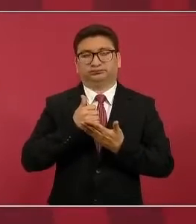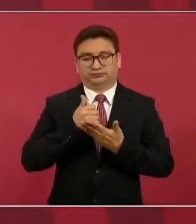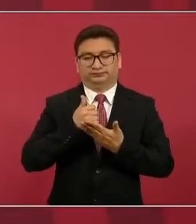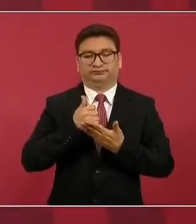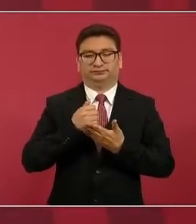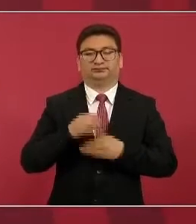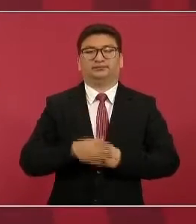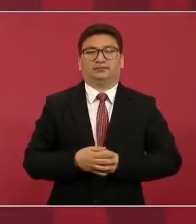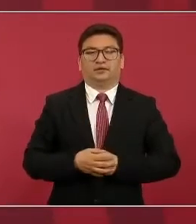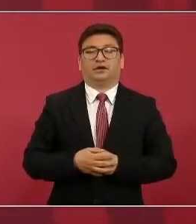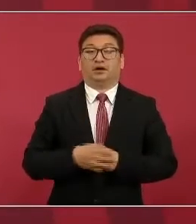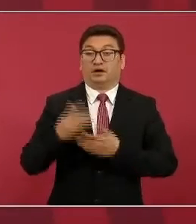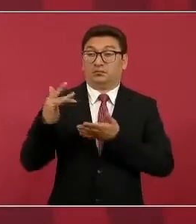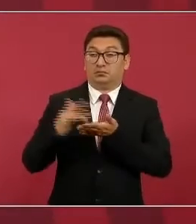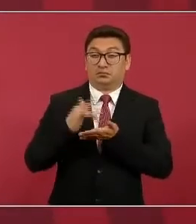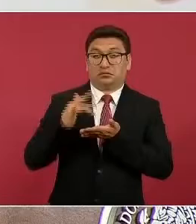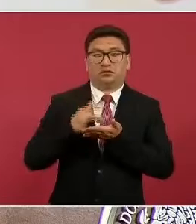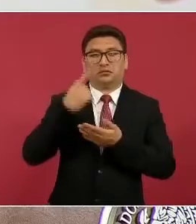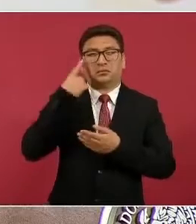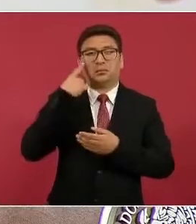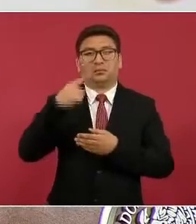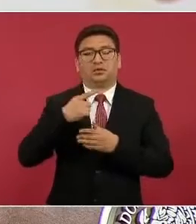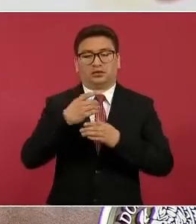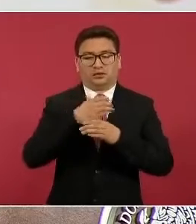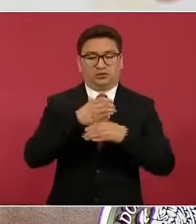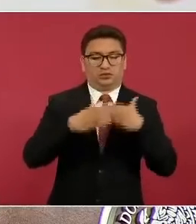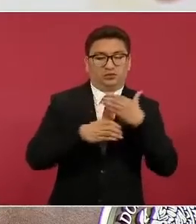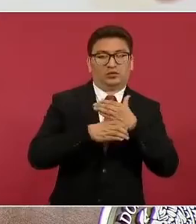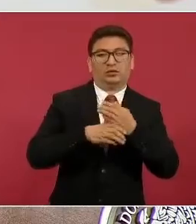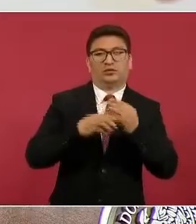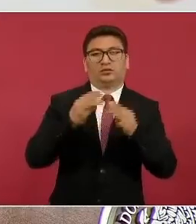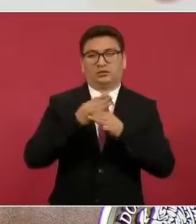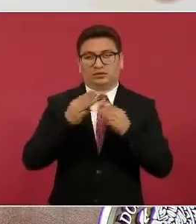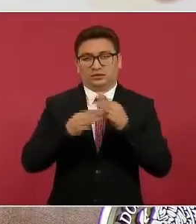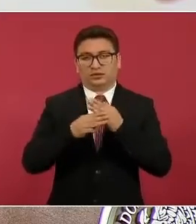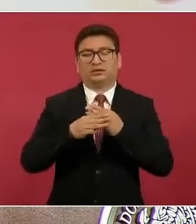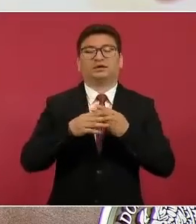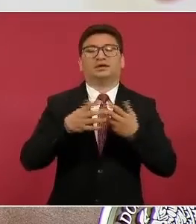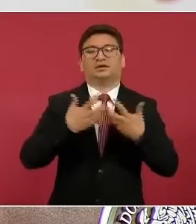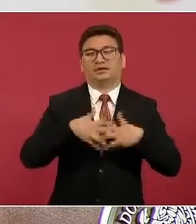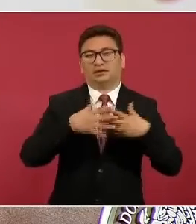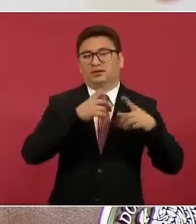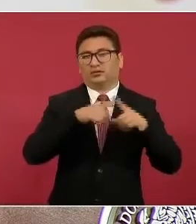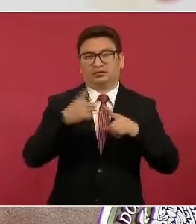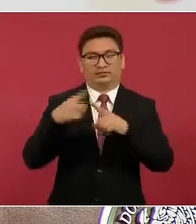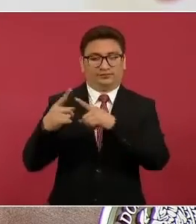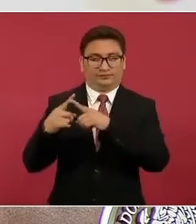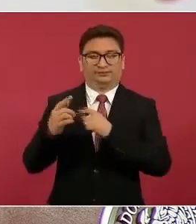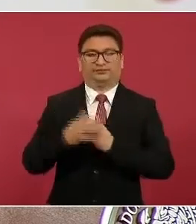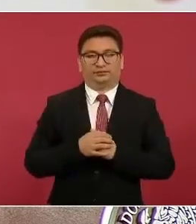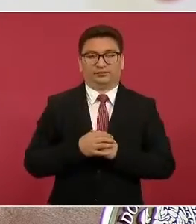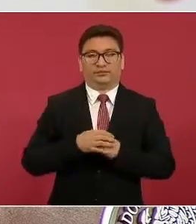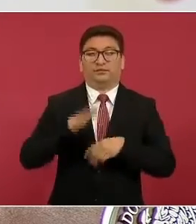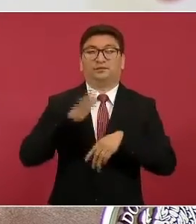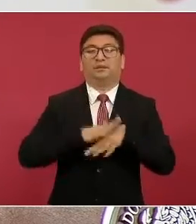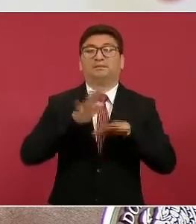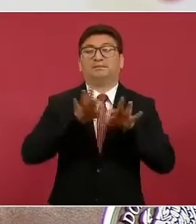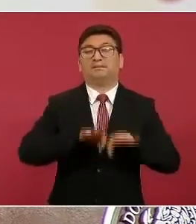ayudaron para tener equipos y, sobre todo, la